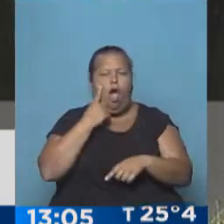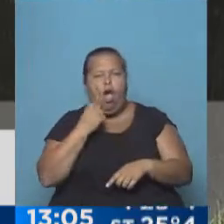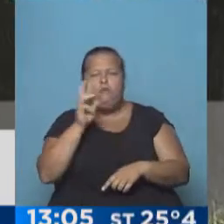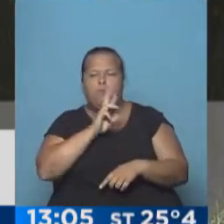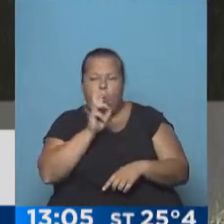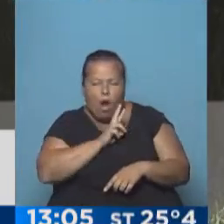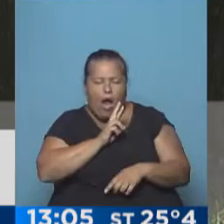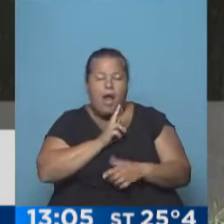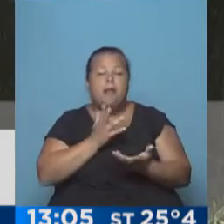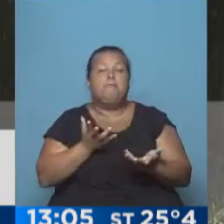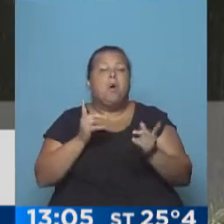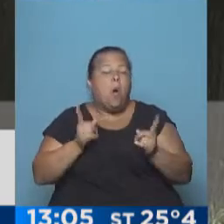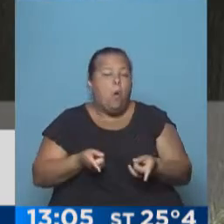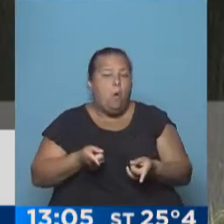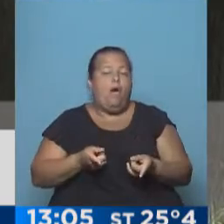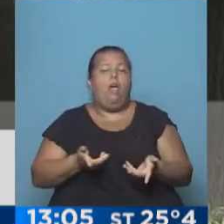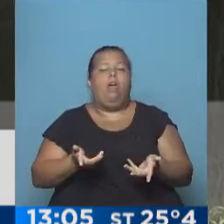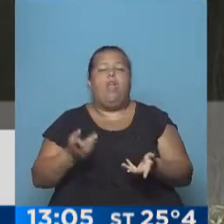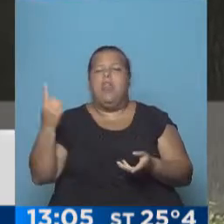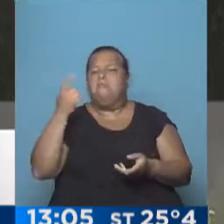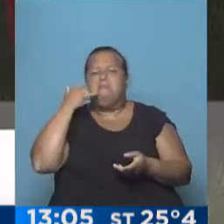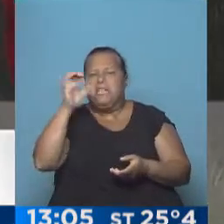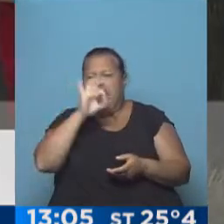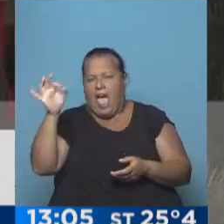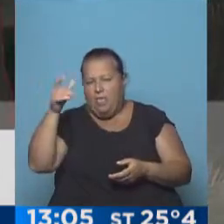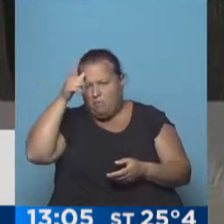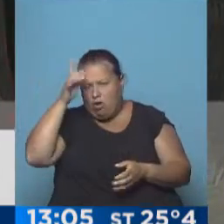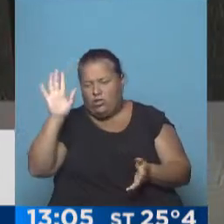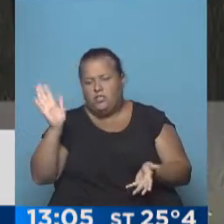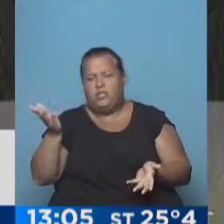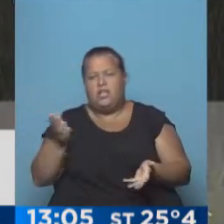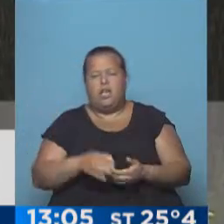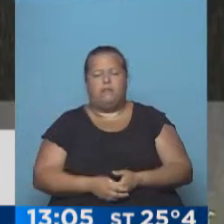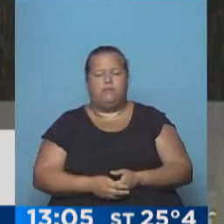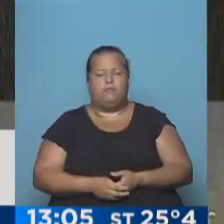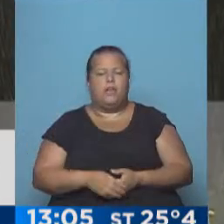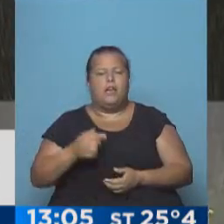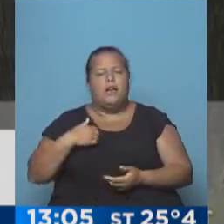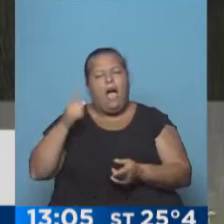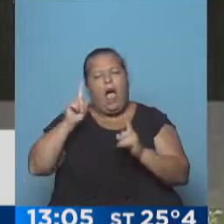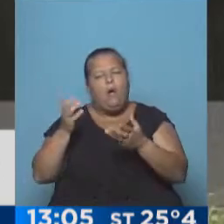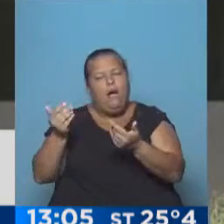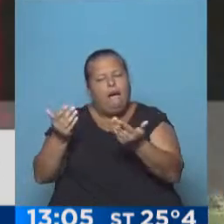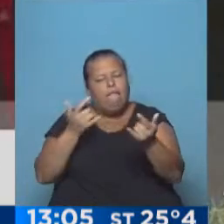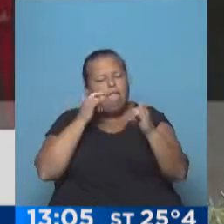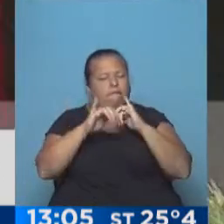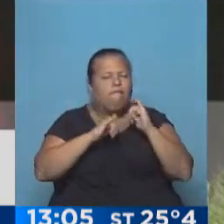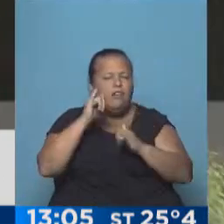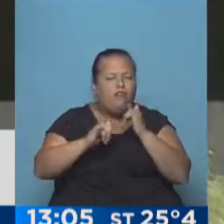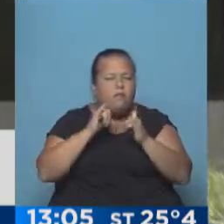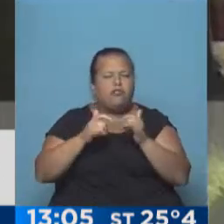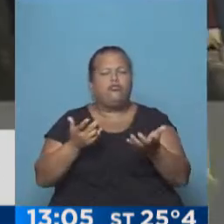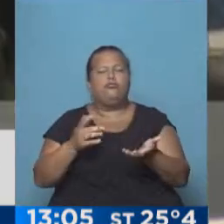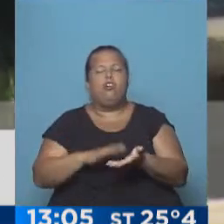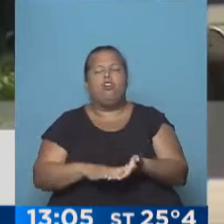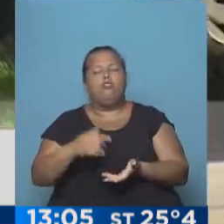una mujer sin embargo nadie llamó a la policía recabamos algunos datos alguna